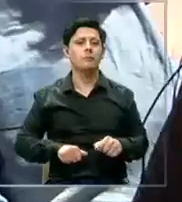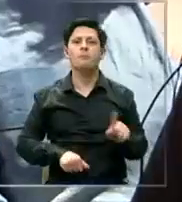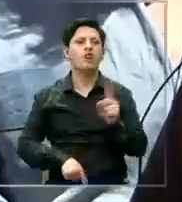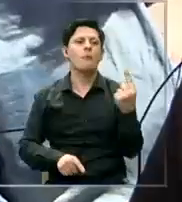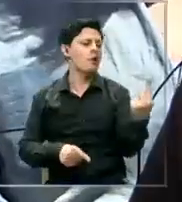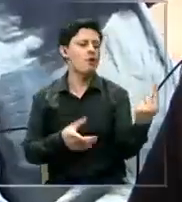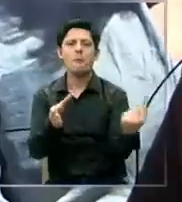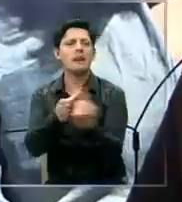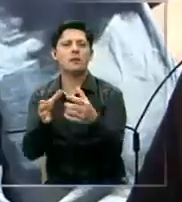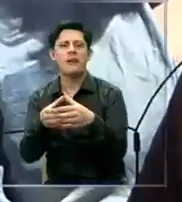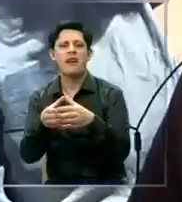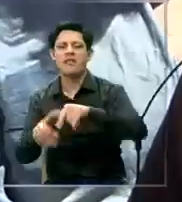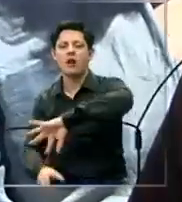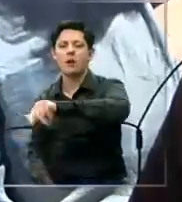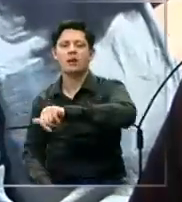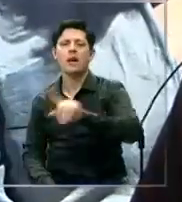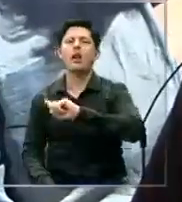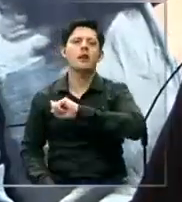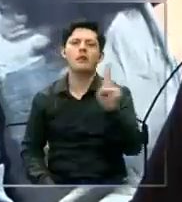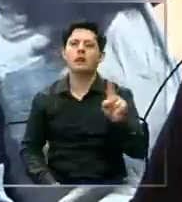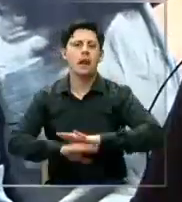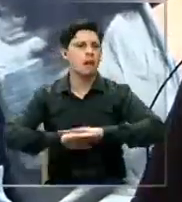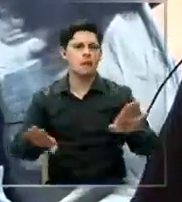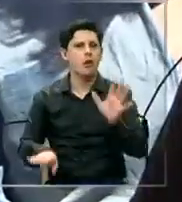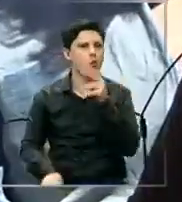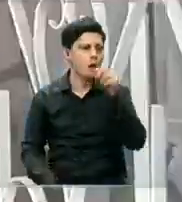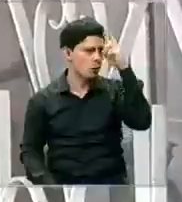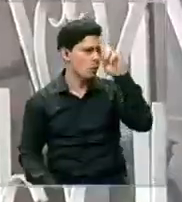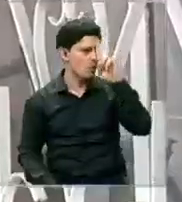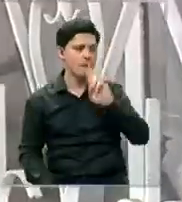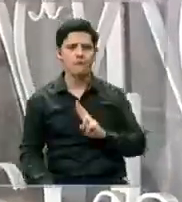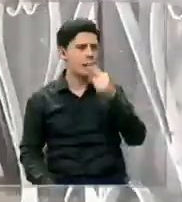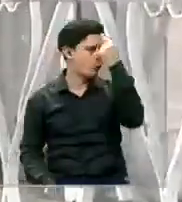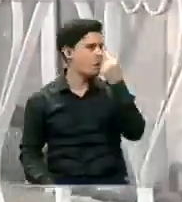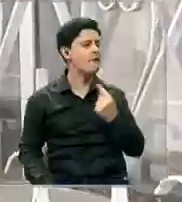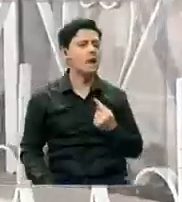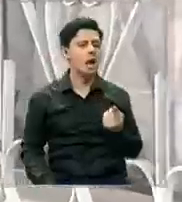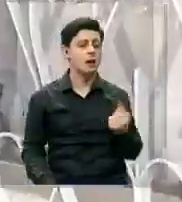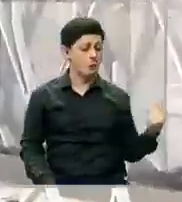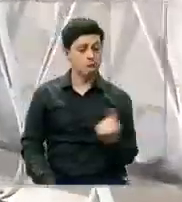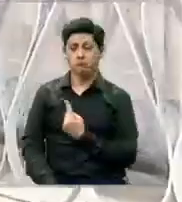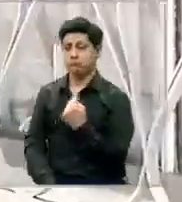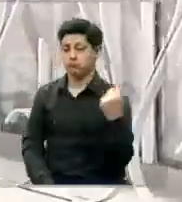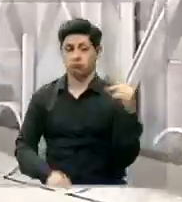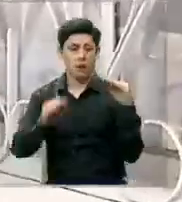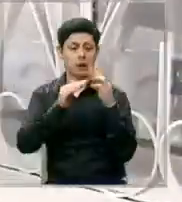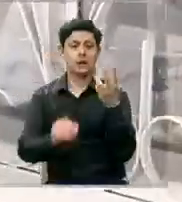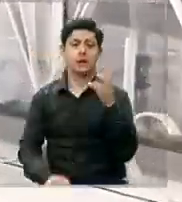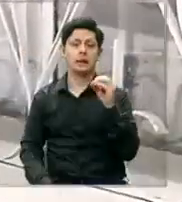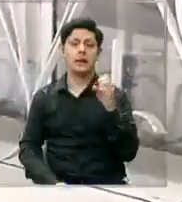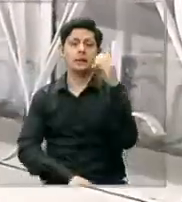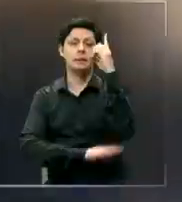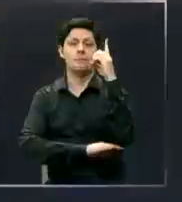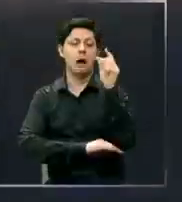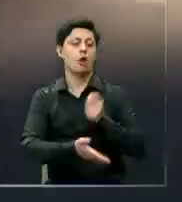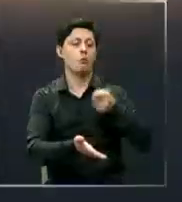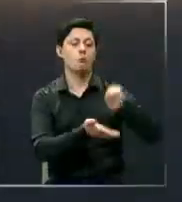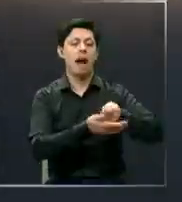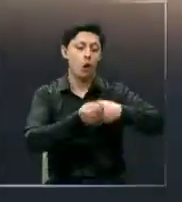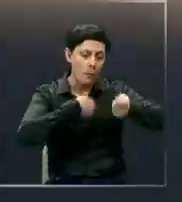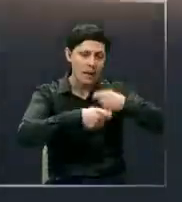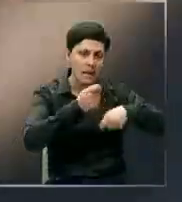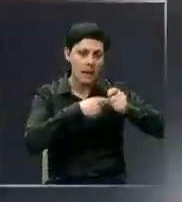banda delincuencial. Le vuelvo a señalar, no tiene ningún perfil delincuencial. Recordemos que Matías salió de su casa la mañana del 30 de diciembre a comprar comida para